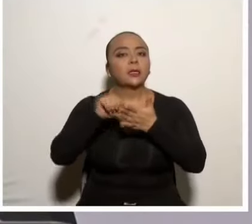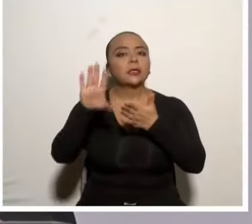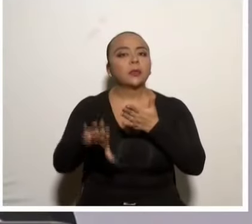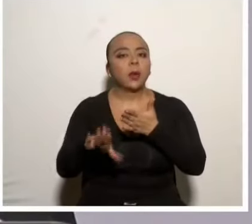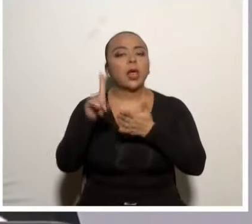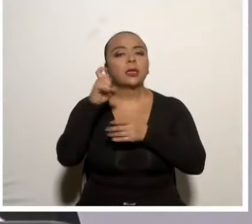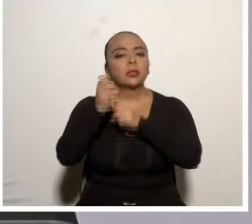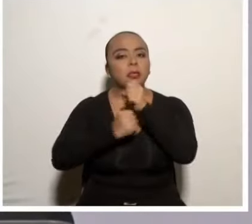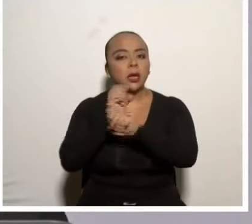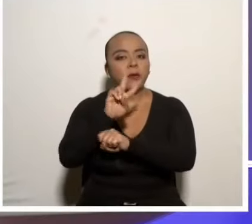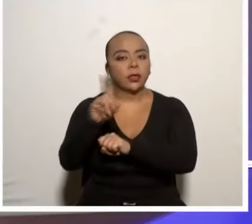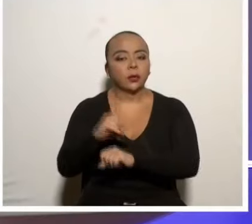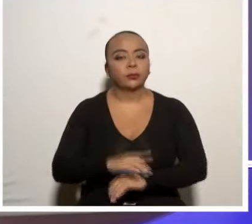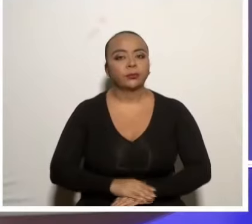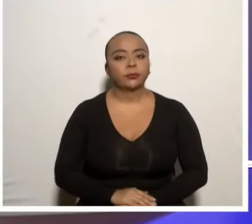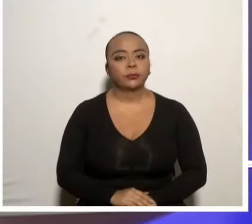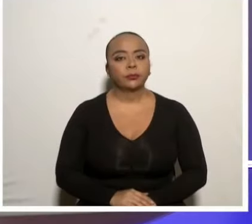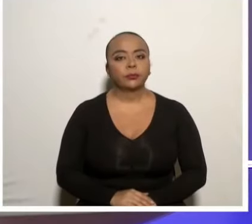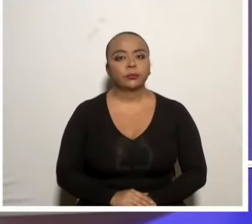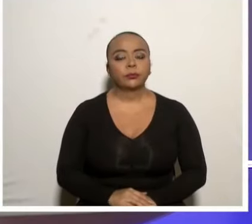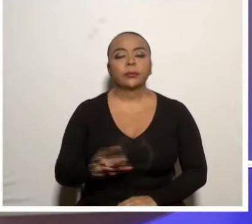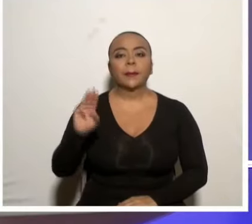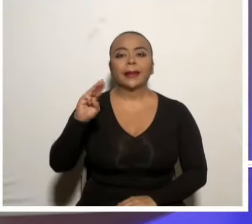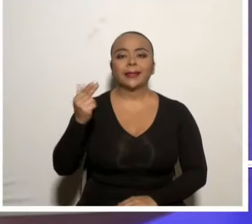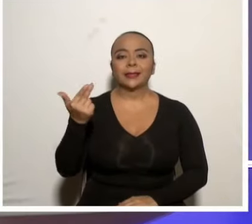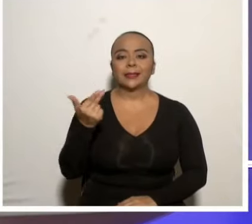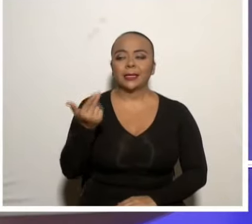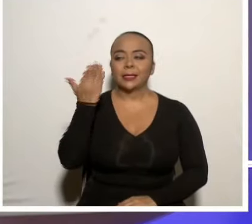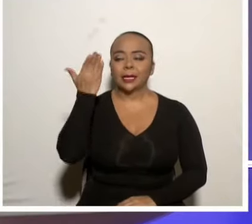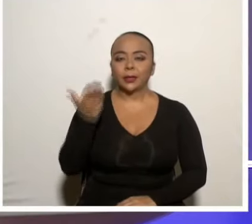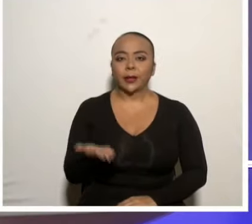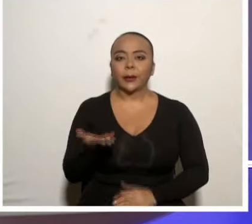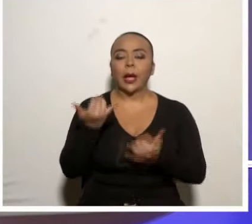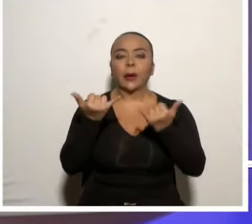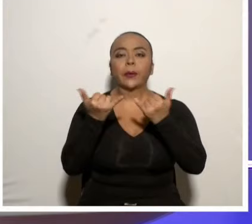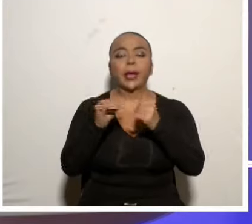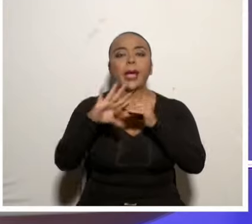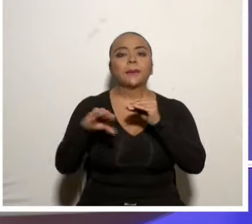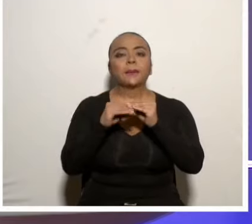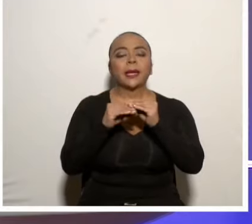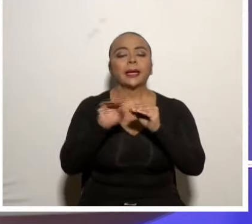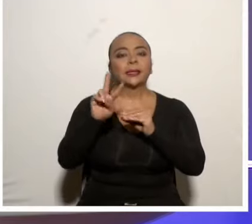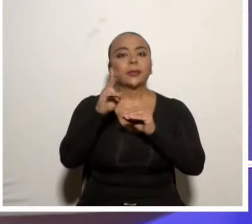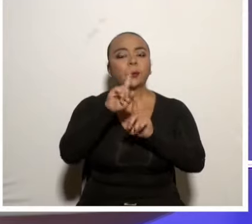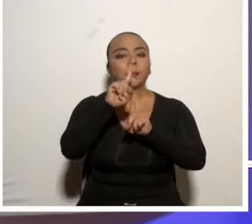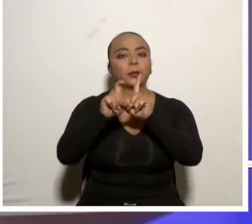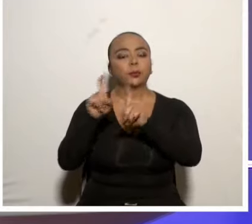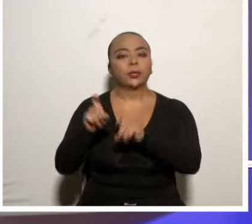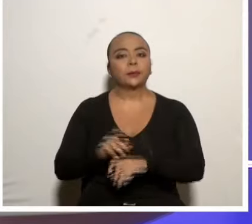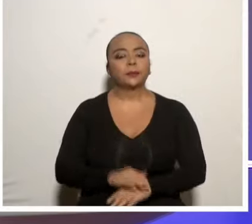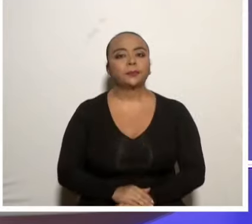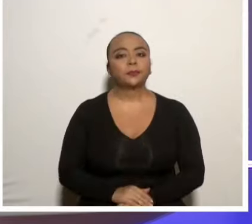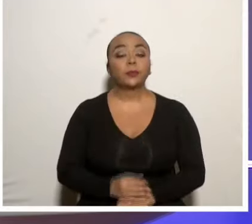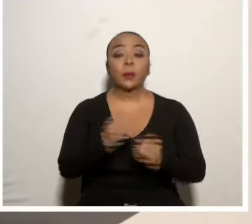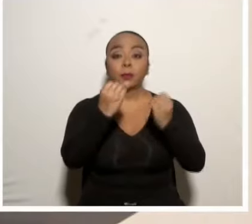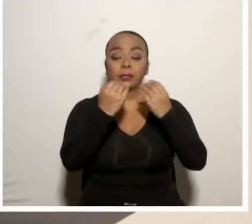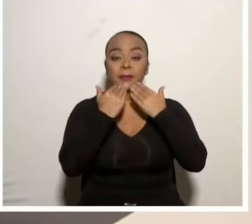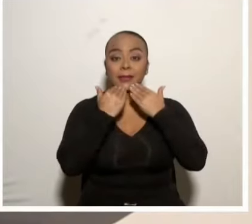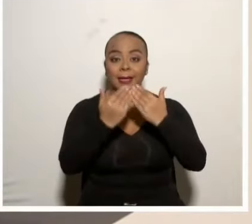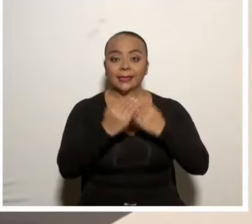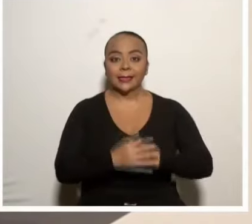del siglo XXI. Don Martín Chinchilla, le corresponde a usted ahora ampliar a la segunda pregunta. Muchísimas